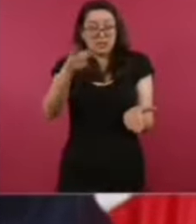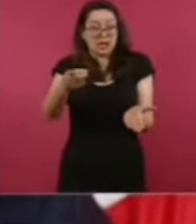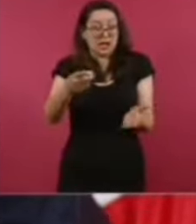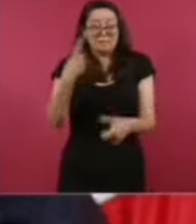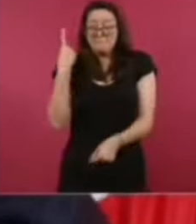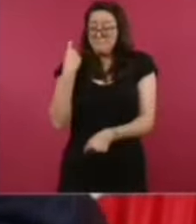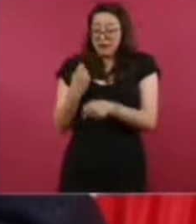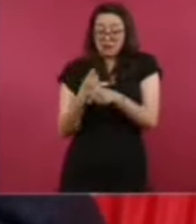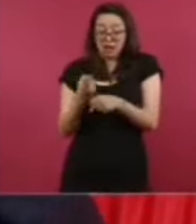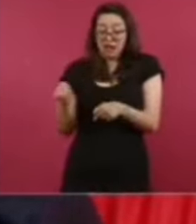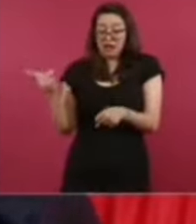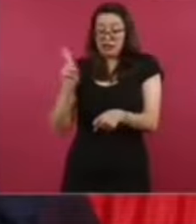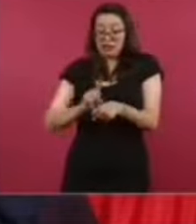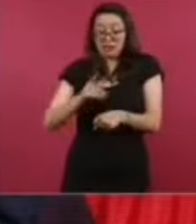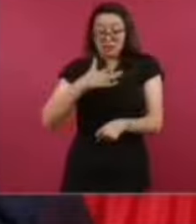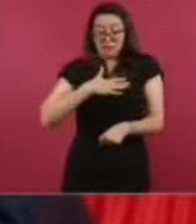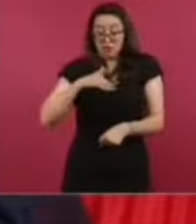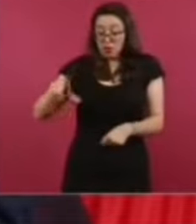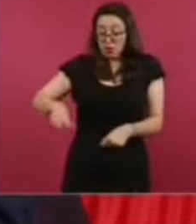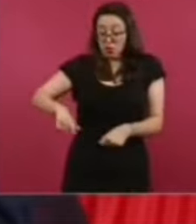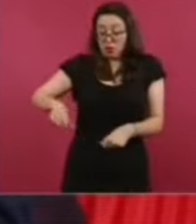Ah,